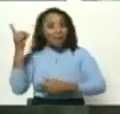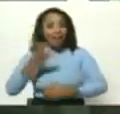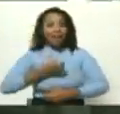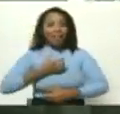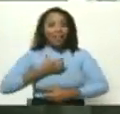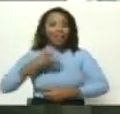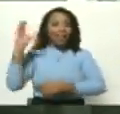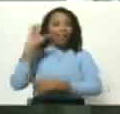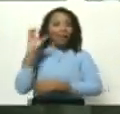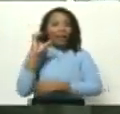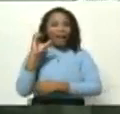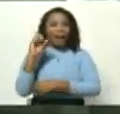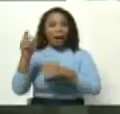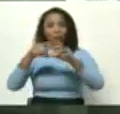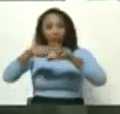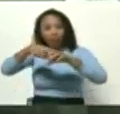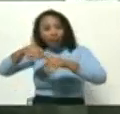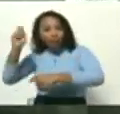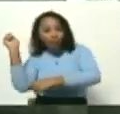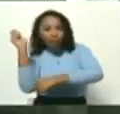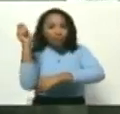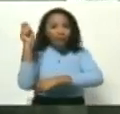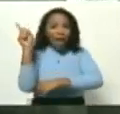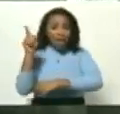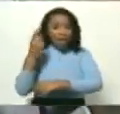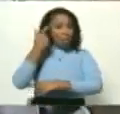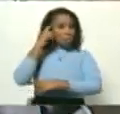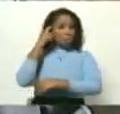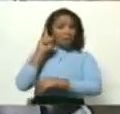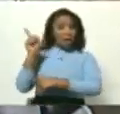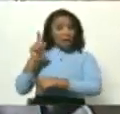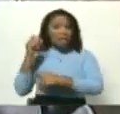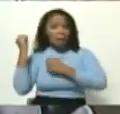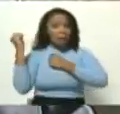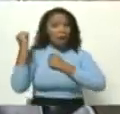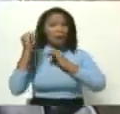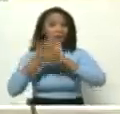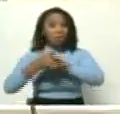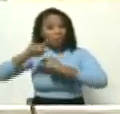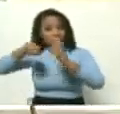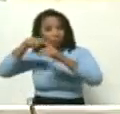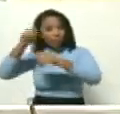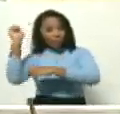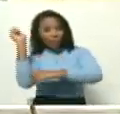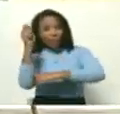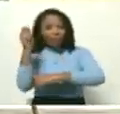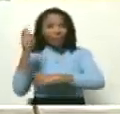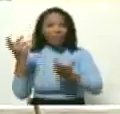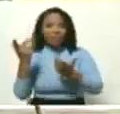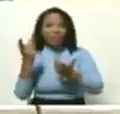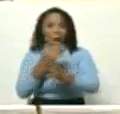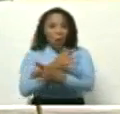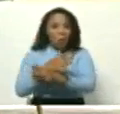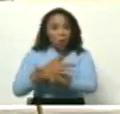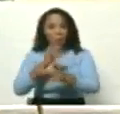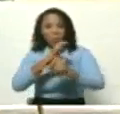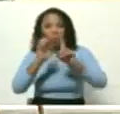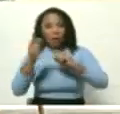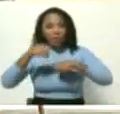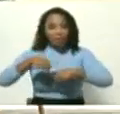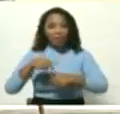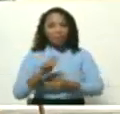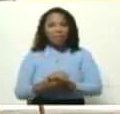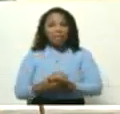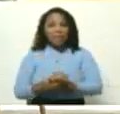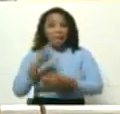bailando un trompo. Ah, bueno, yo no sabía que mi almiranta bailaba trompo, y se lo dimos, y de repente allá en el Paraíso, en San Martín, San